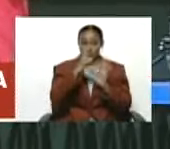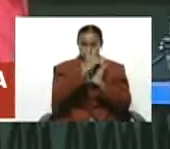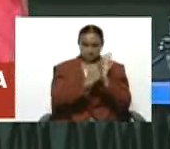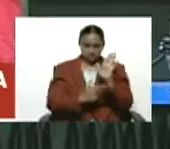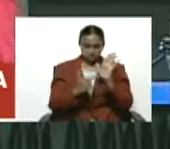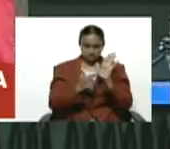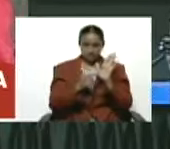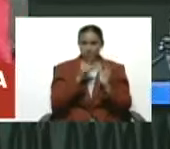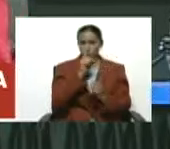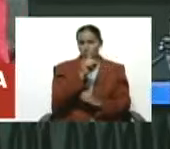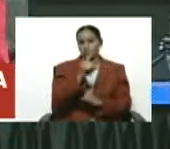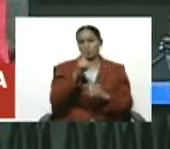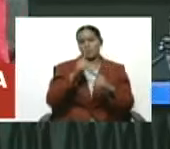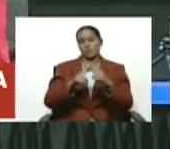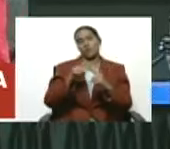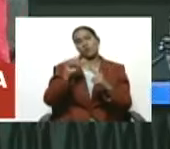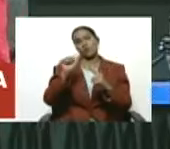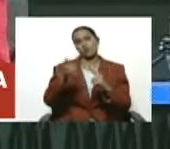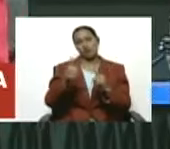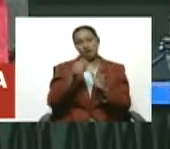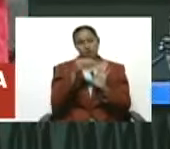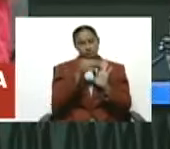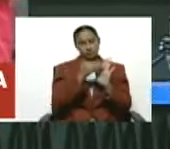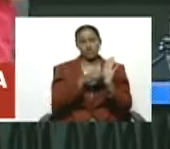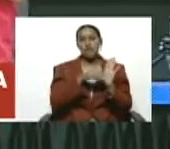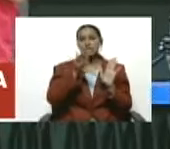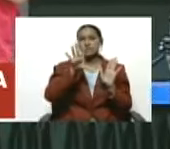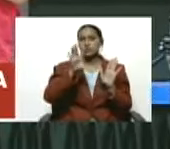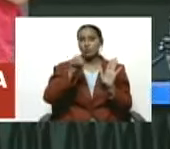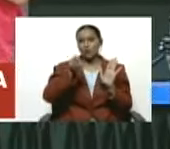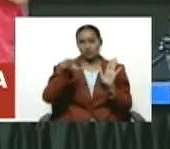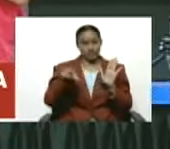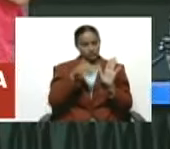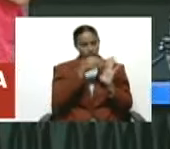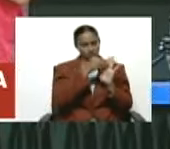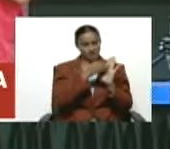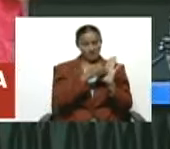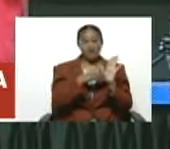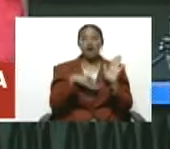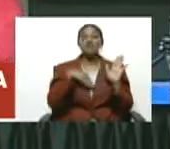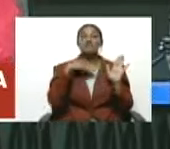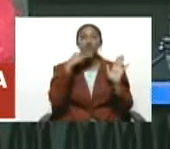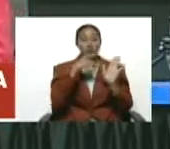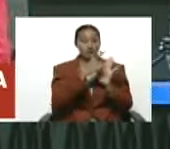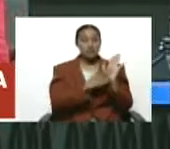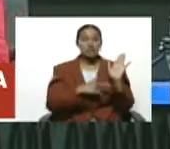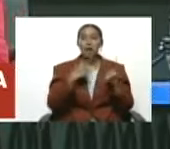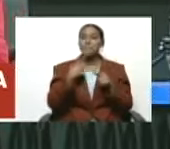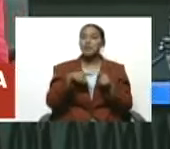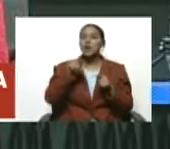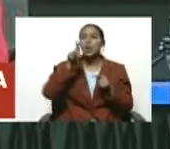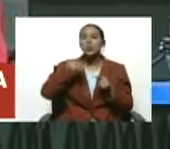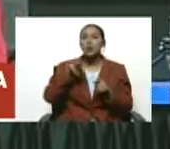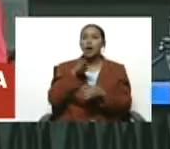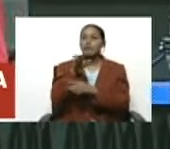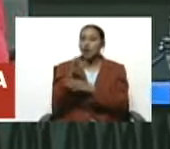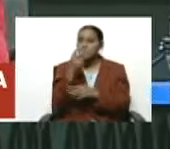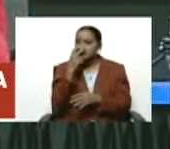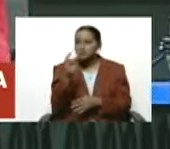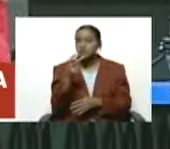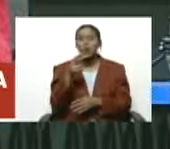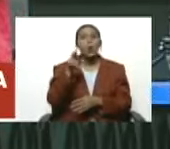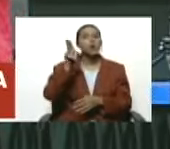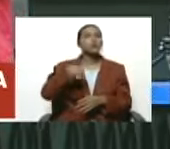50, pero no los lleva a votar. nunca los visitó, nunca los, ¿cómo se